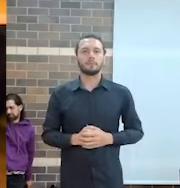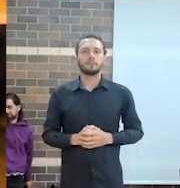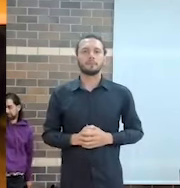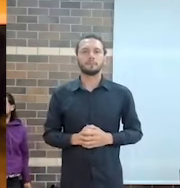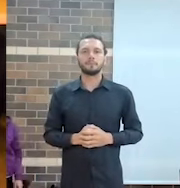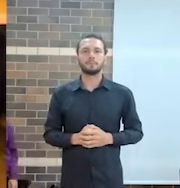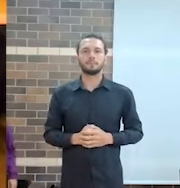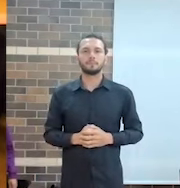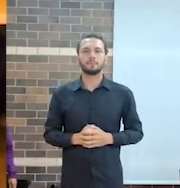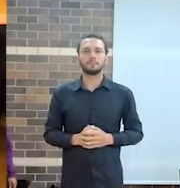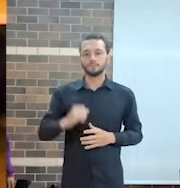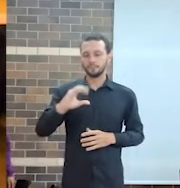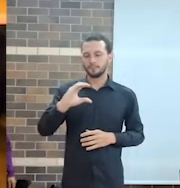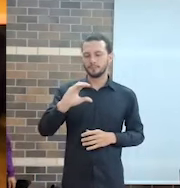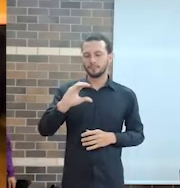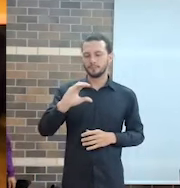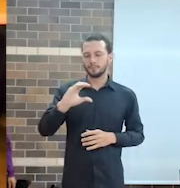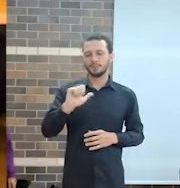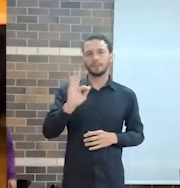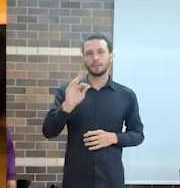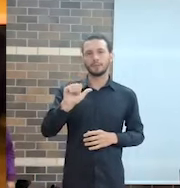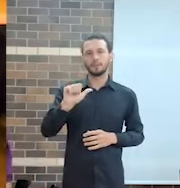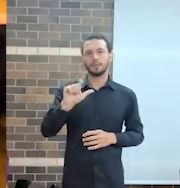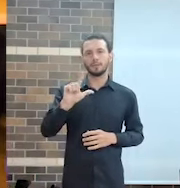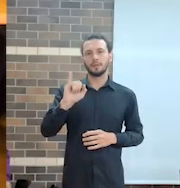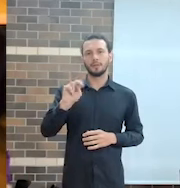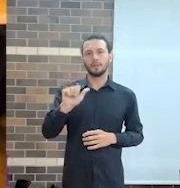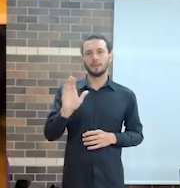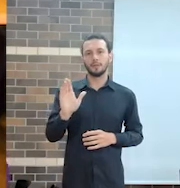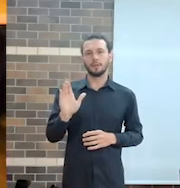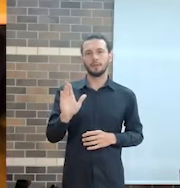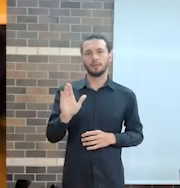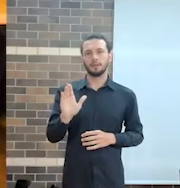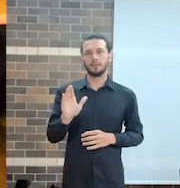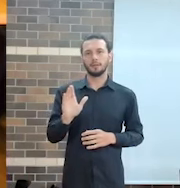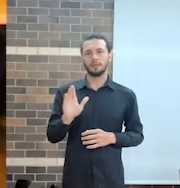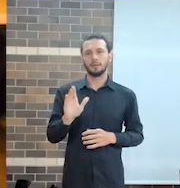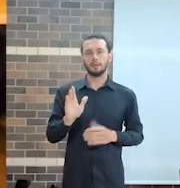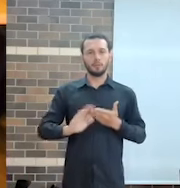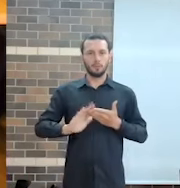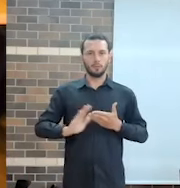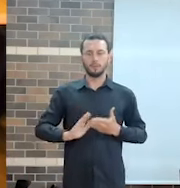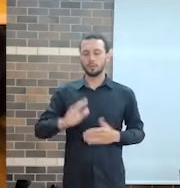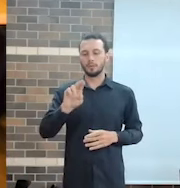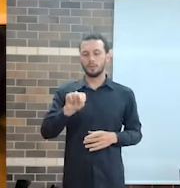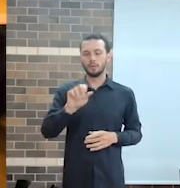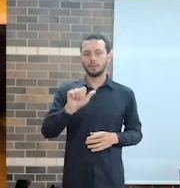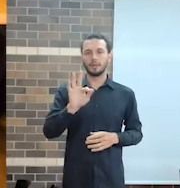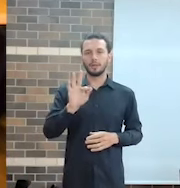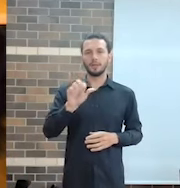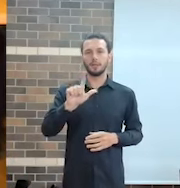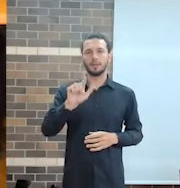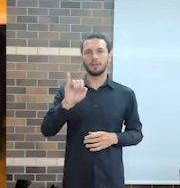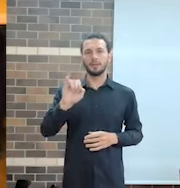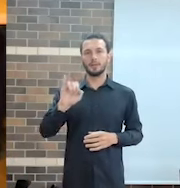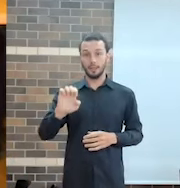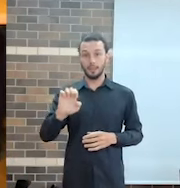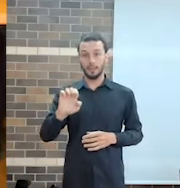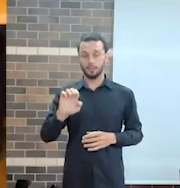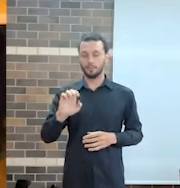Cat- Catalina Domicó, a Natalie Domicó, perdón, ya le cambié el nombre. Bueno,